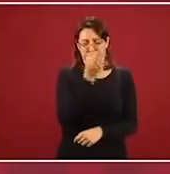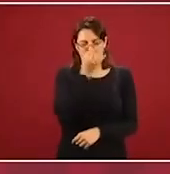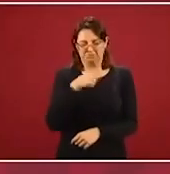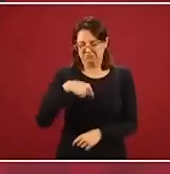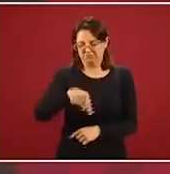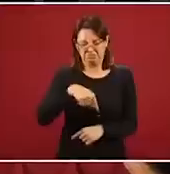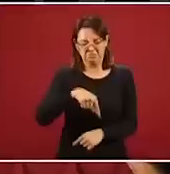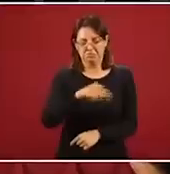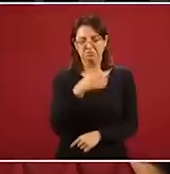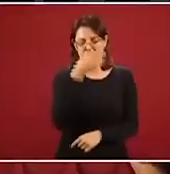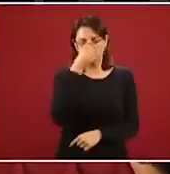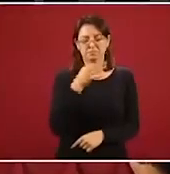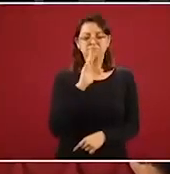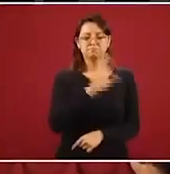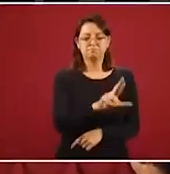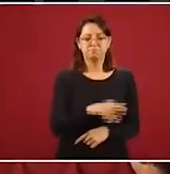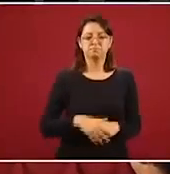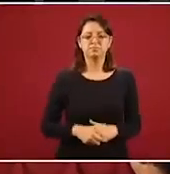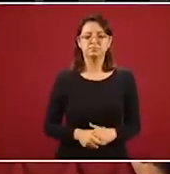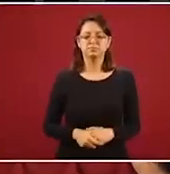particular.